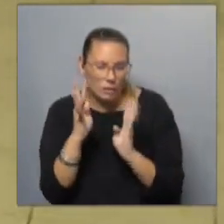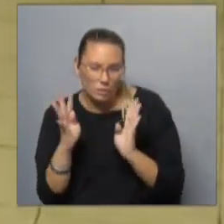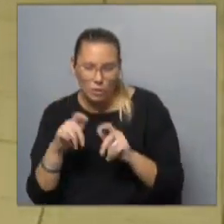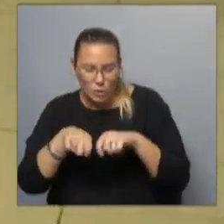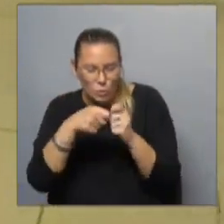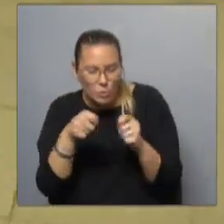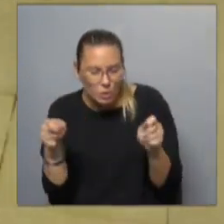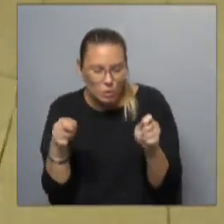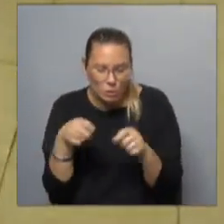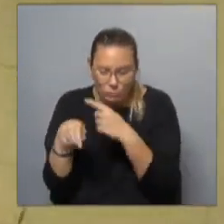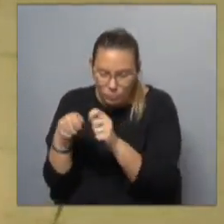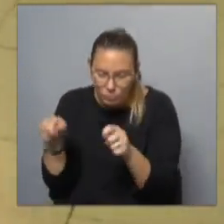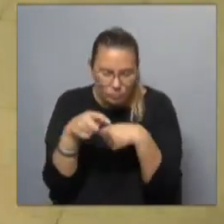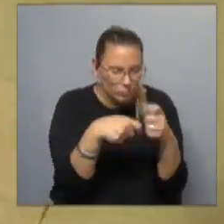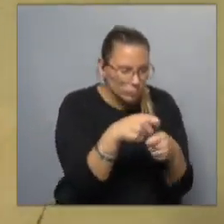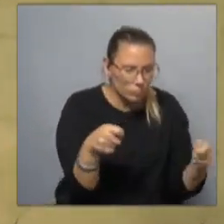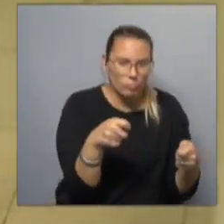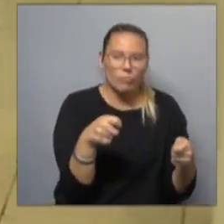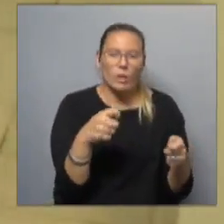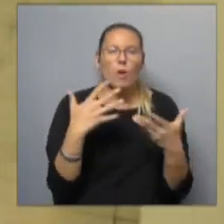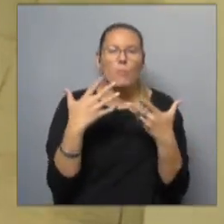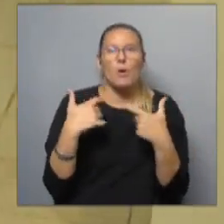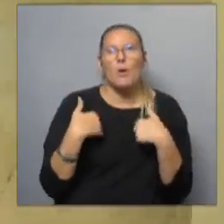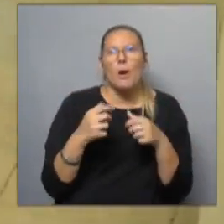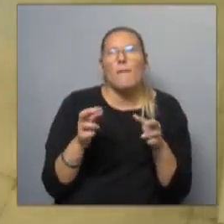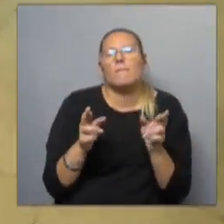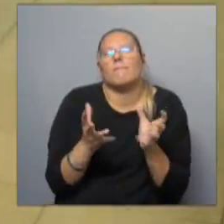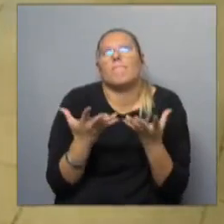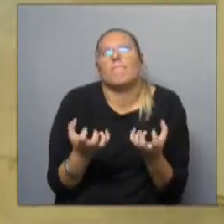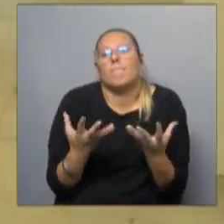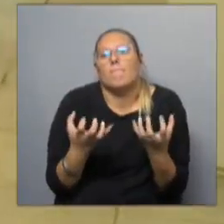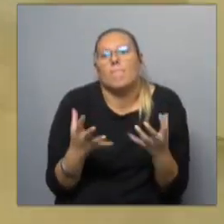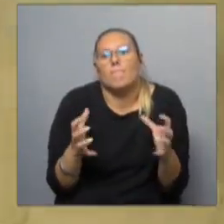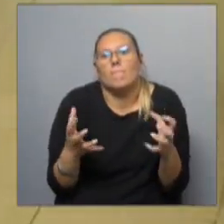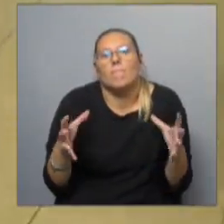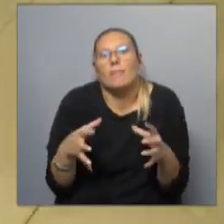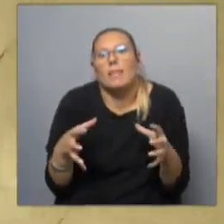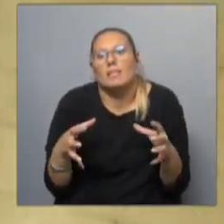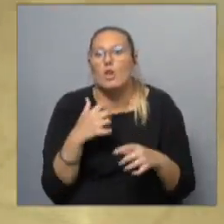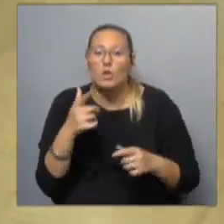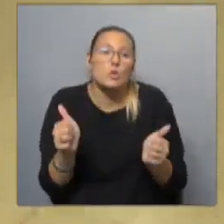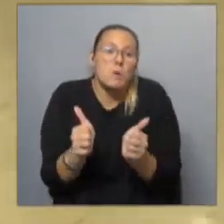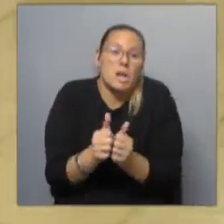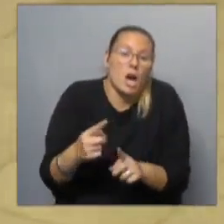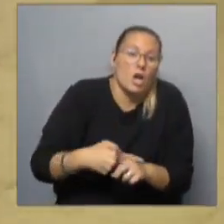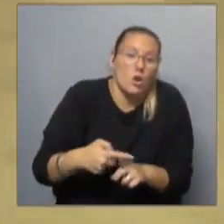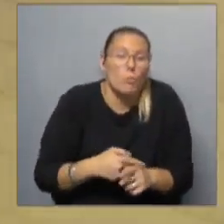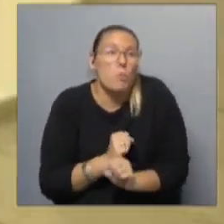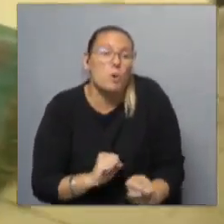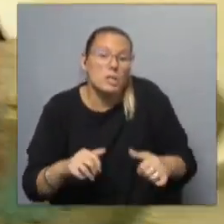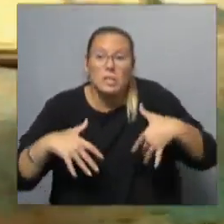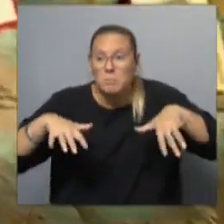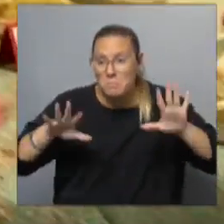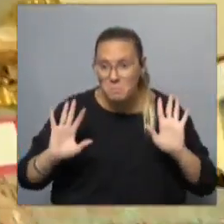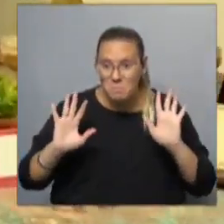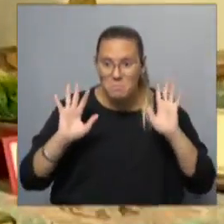forma de dejar un deseo. Un deseo quizás de encontrar una pareja, un novio, una novia, que